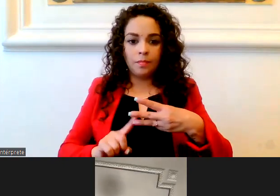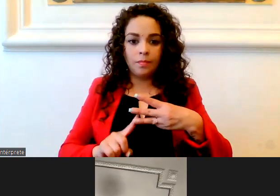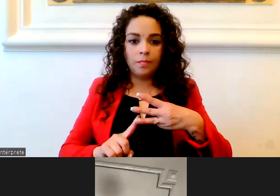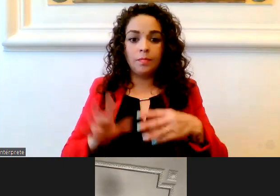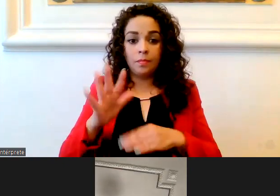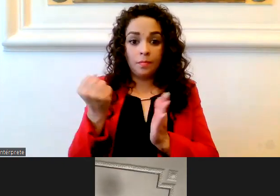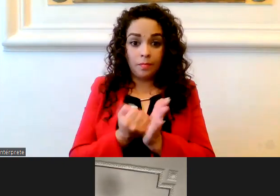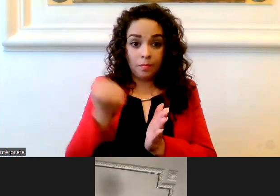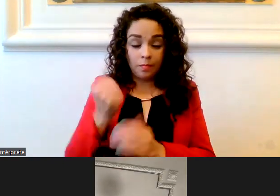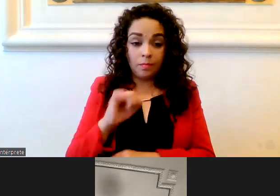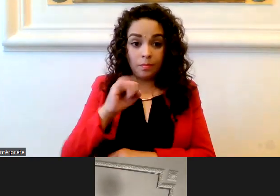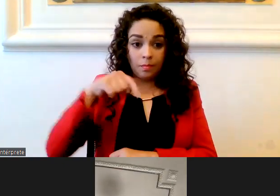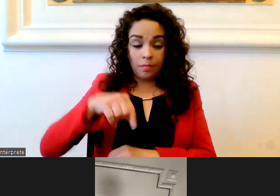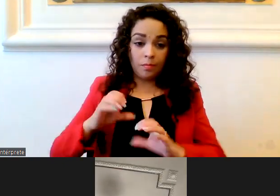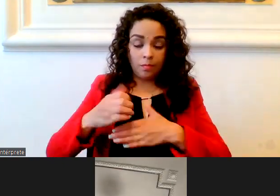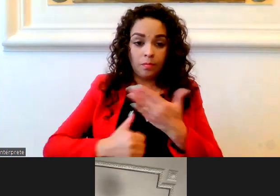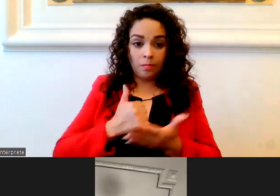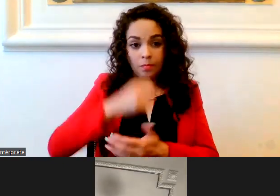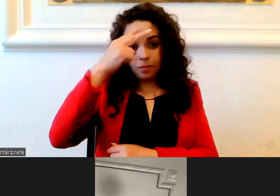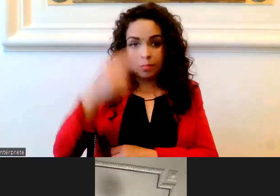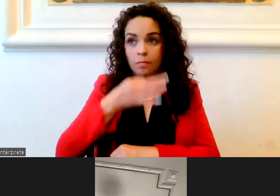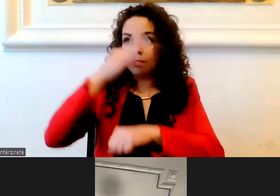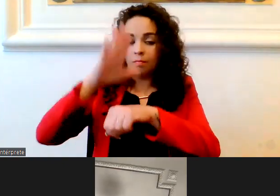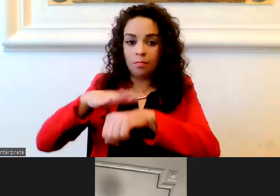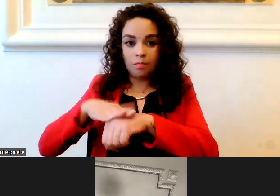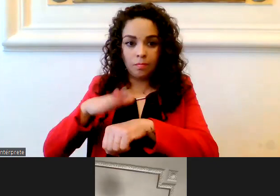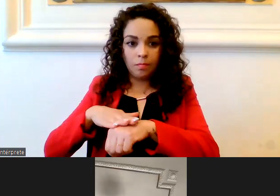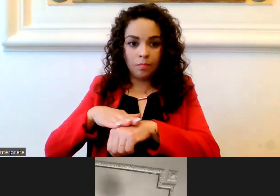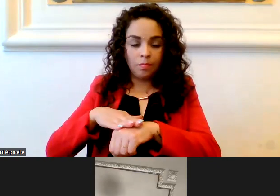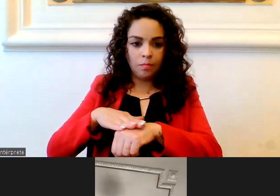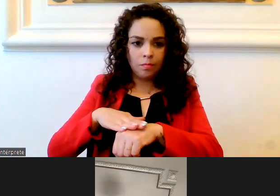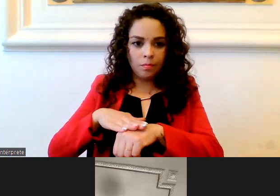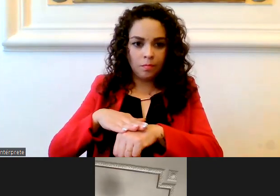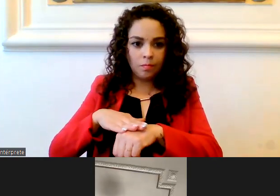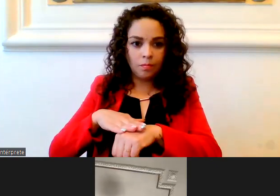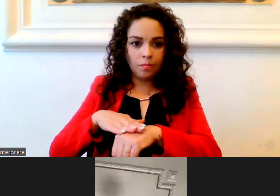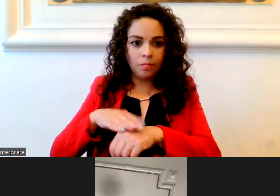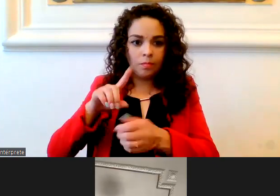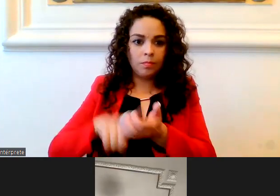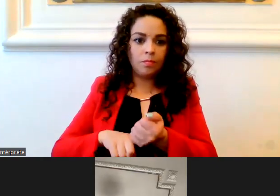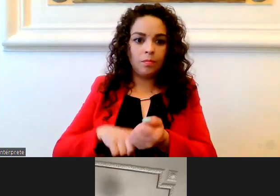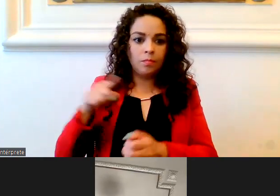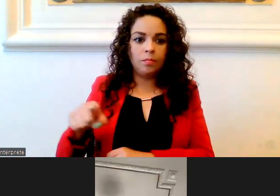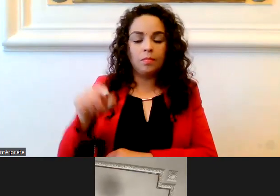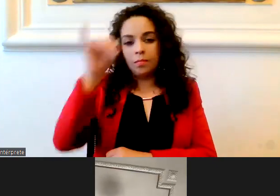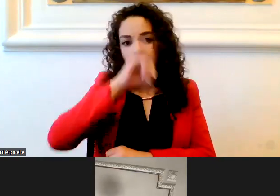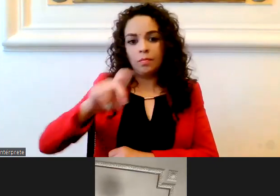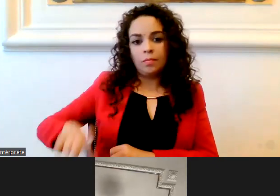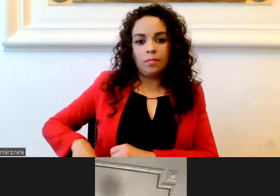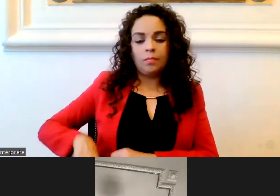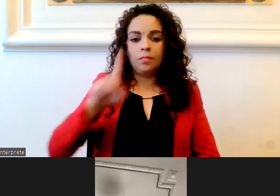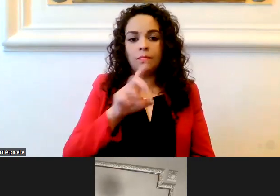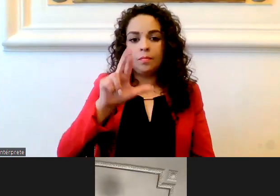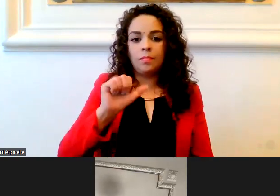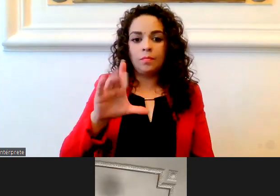de México, comuníquese el presente acuerdo a la jefa de gobierno de la Ciudad de México, doctora Claudia Sheinbaum Pardo, así como a la coordinación de servicios